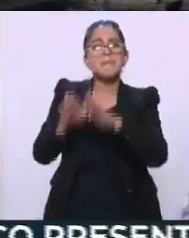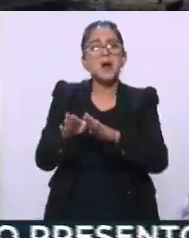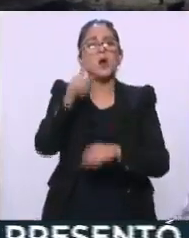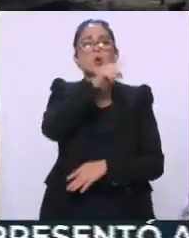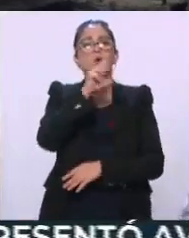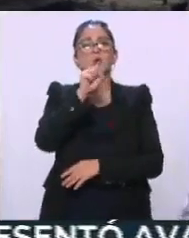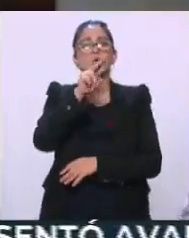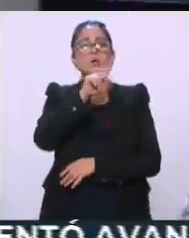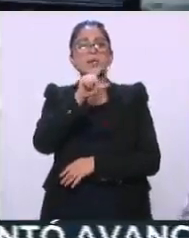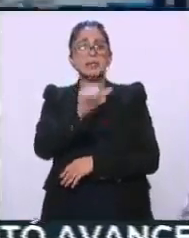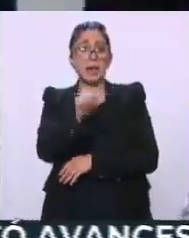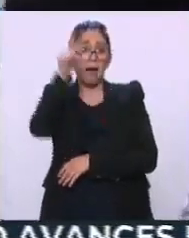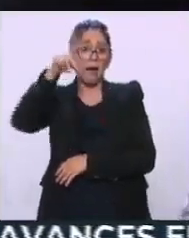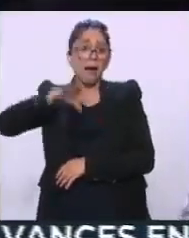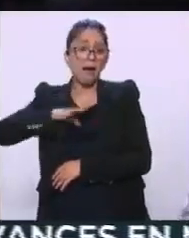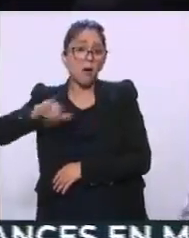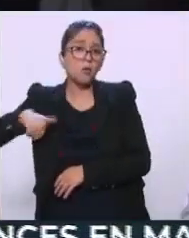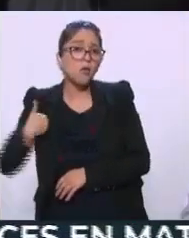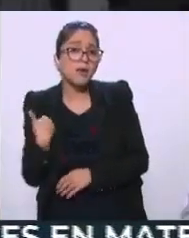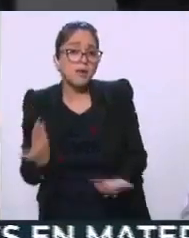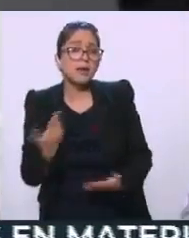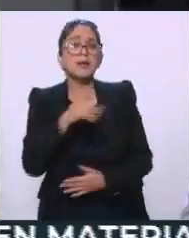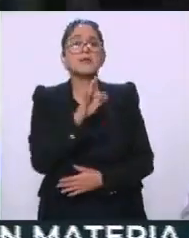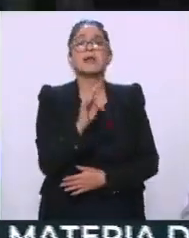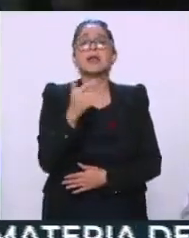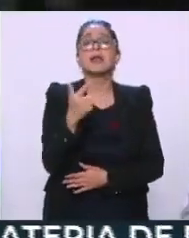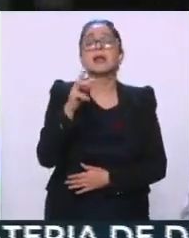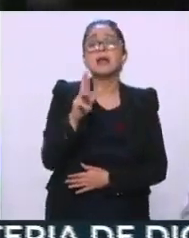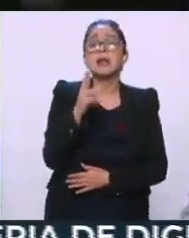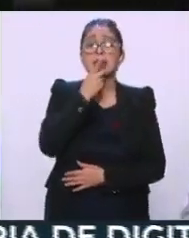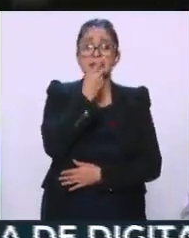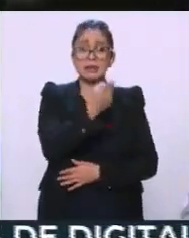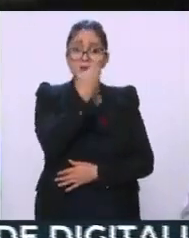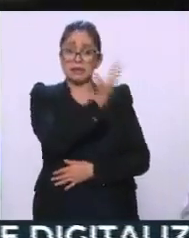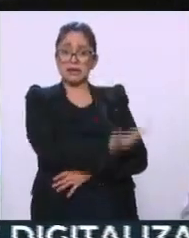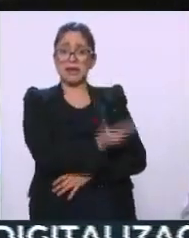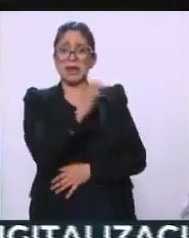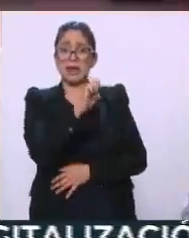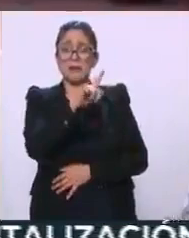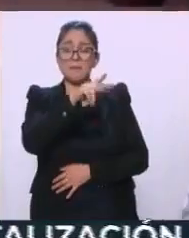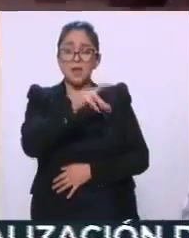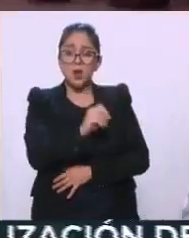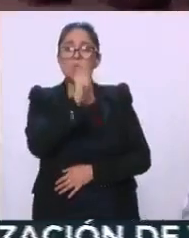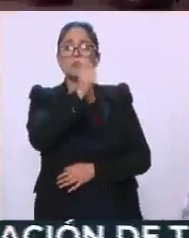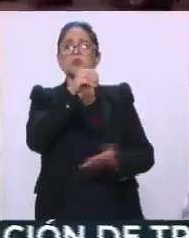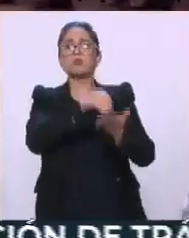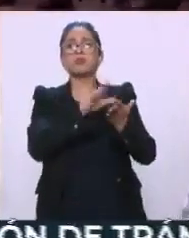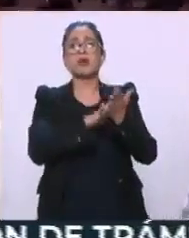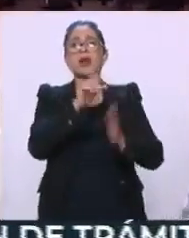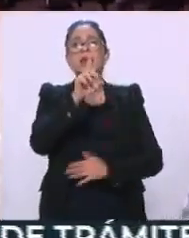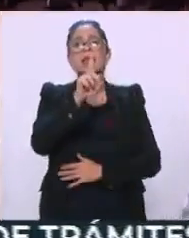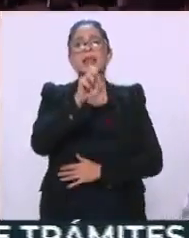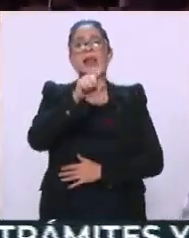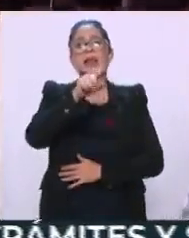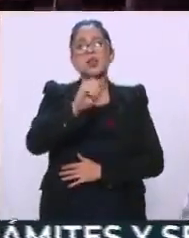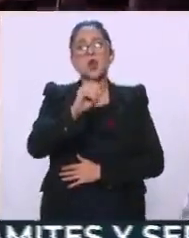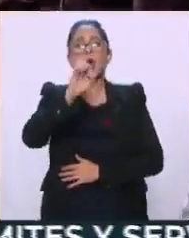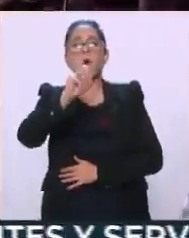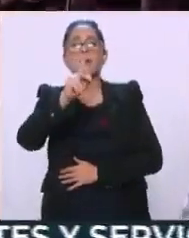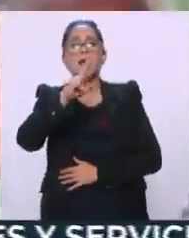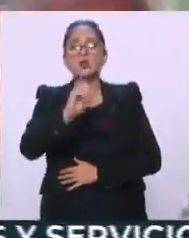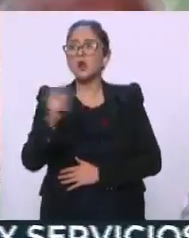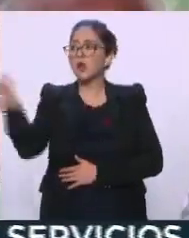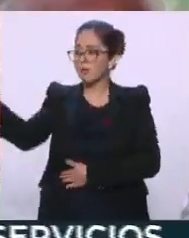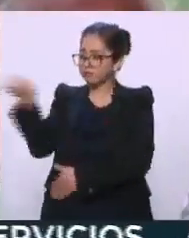Suiza. La Fiscalía General de la República aseguró que Emilio L. incurrió en el delito de operaciones con recursos de